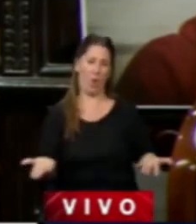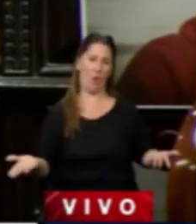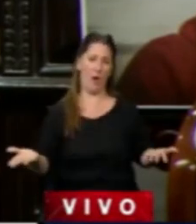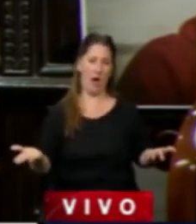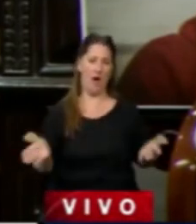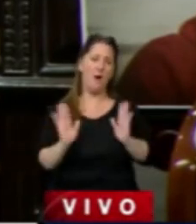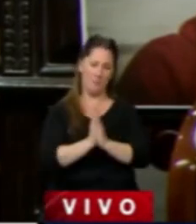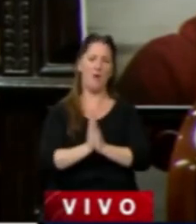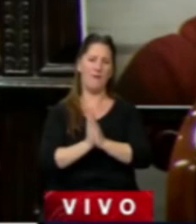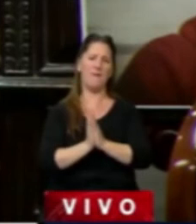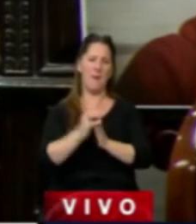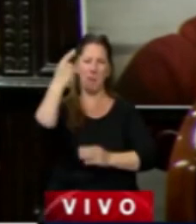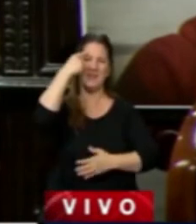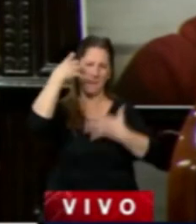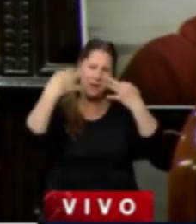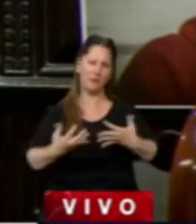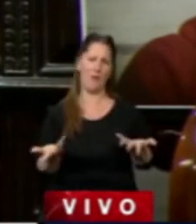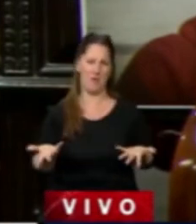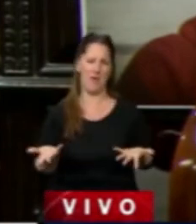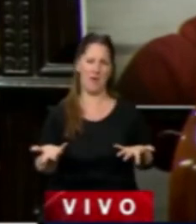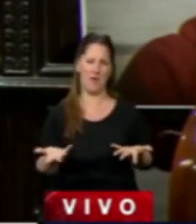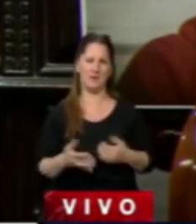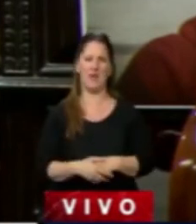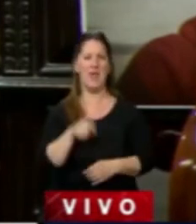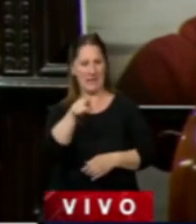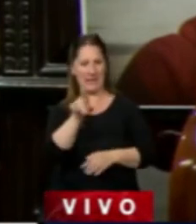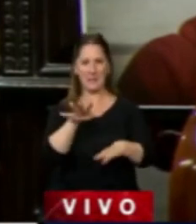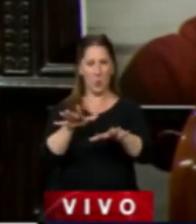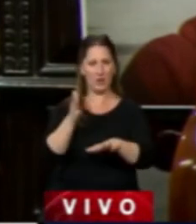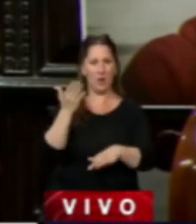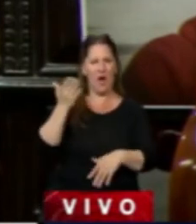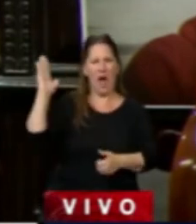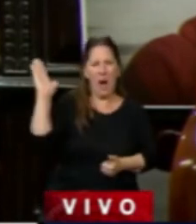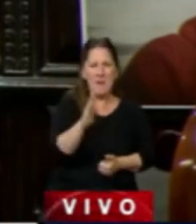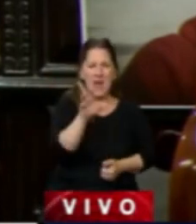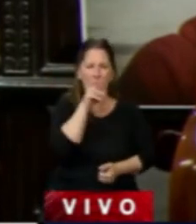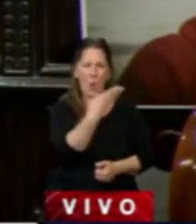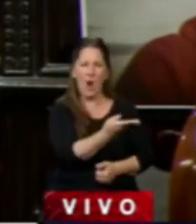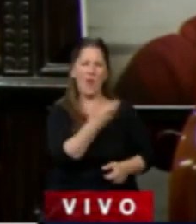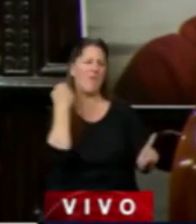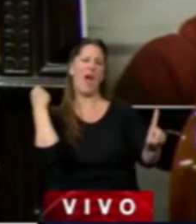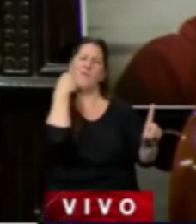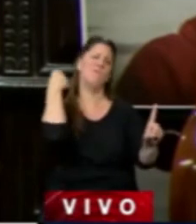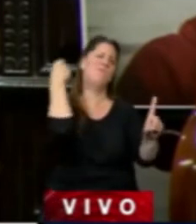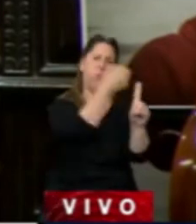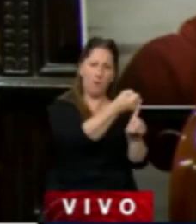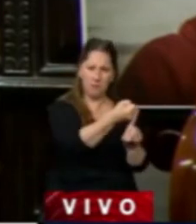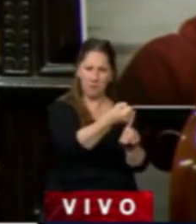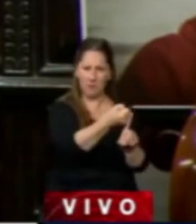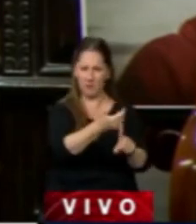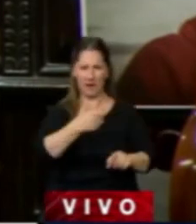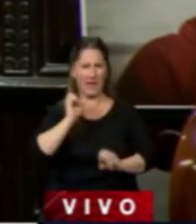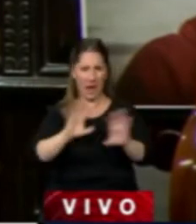favor, pongamos un poco de cordura. Es muy preocupante que amenace a una ciudadana con romperle la cara.